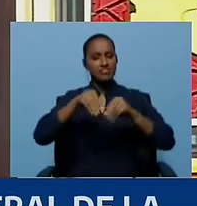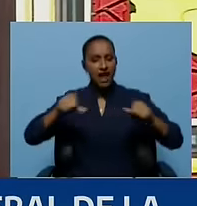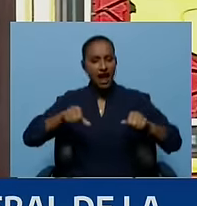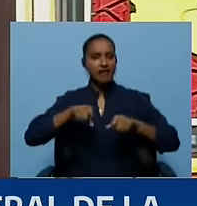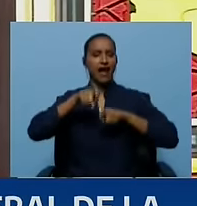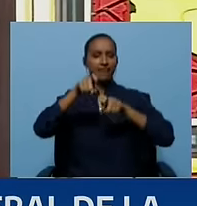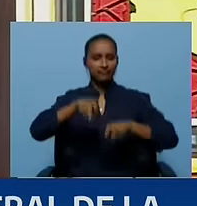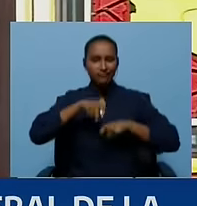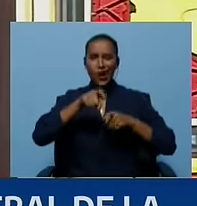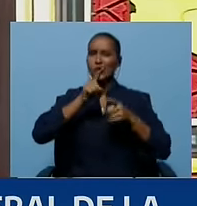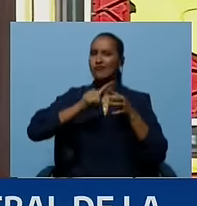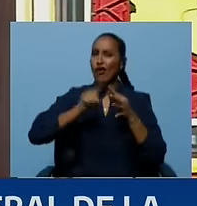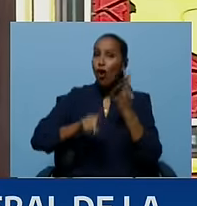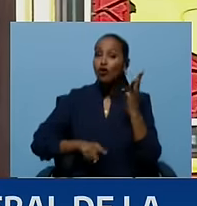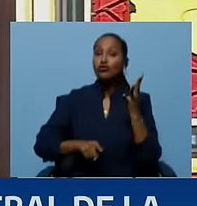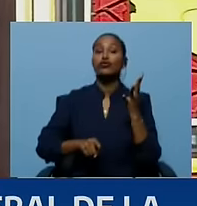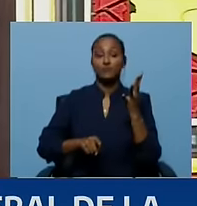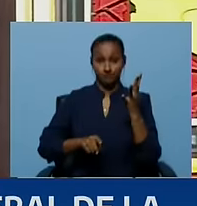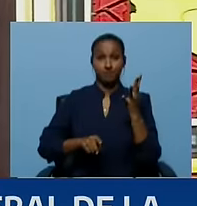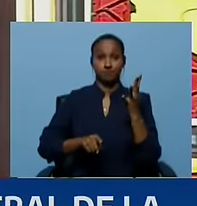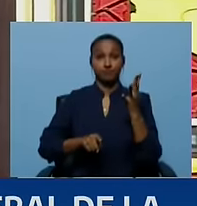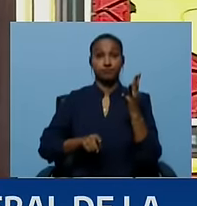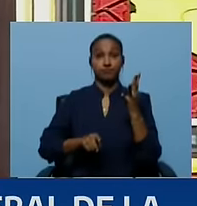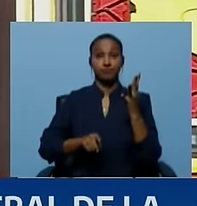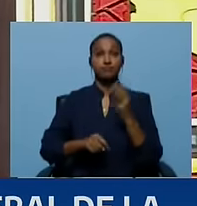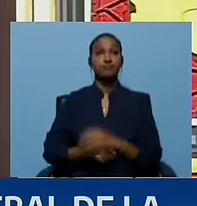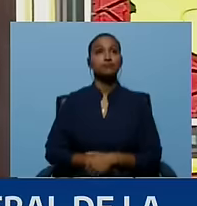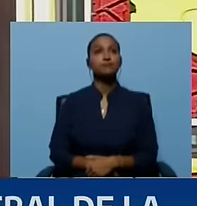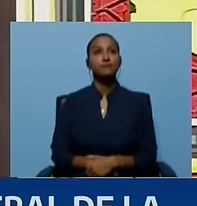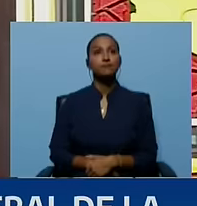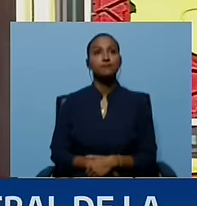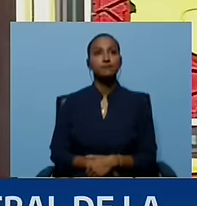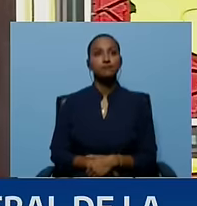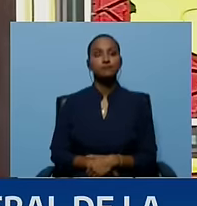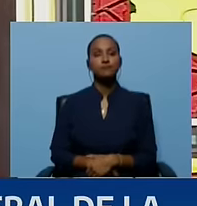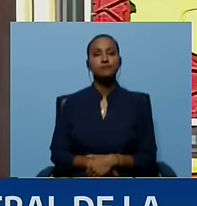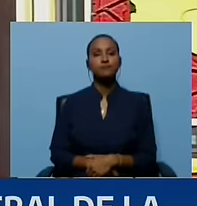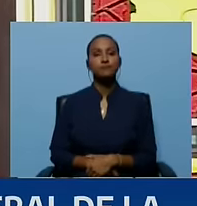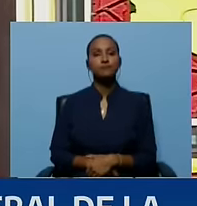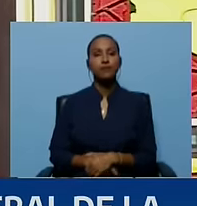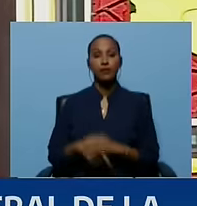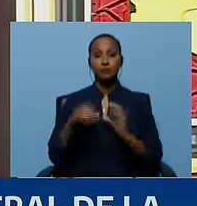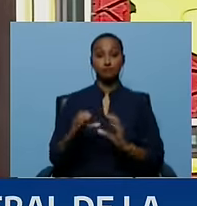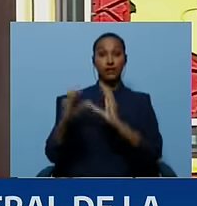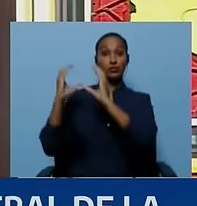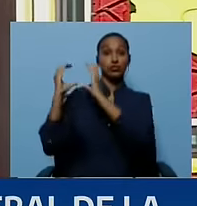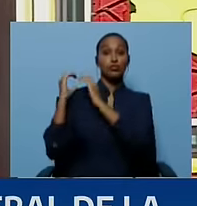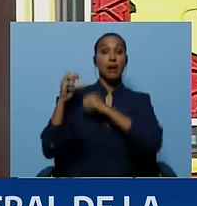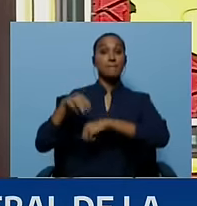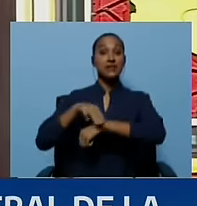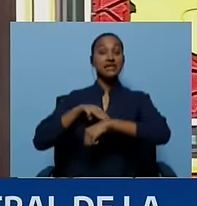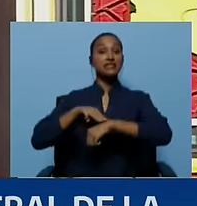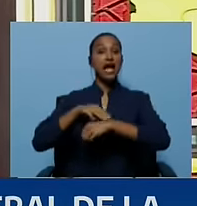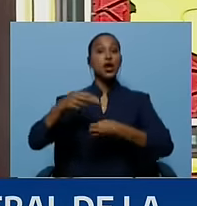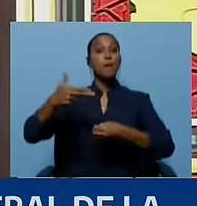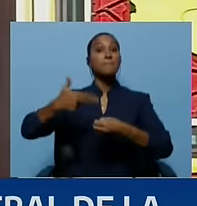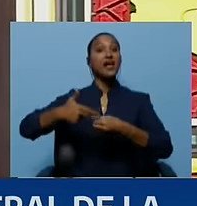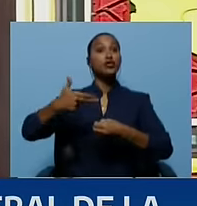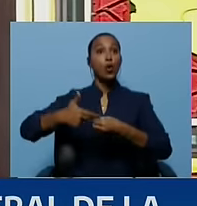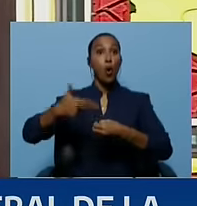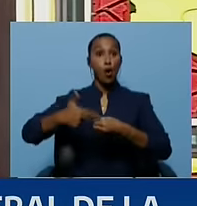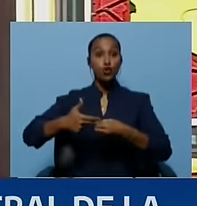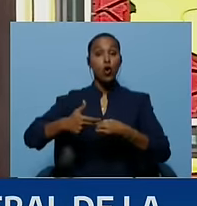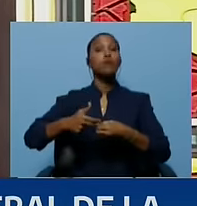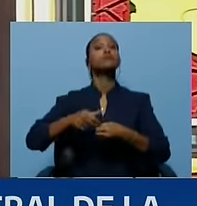Para asumir el Ministerio de Petróleo, bueno, también le he pedido, dado